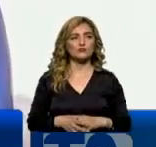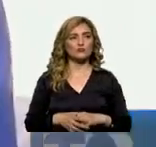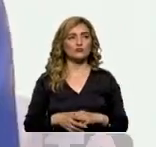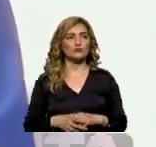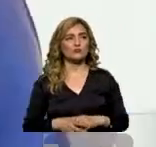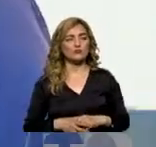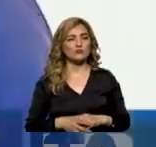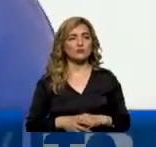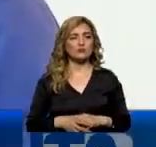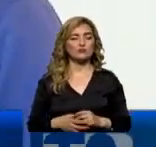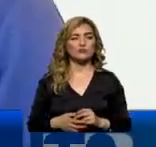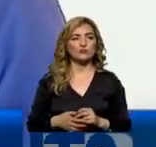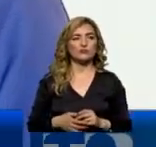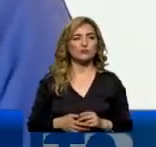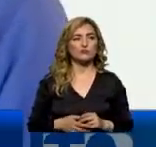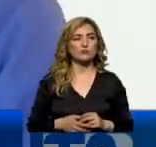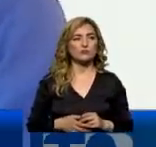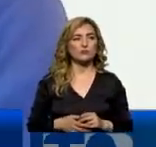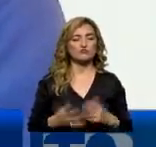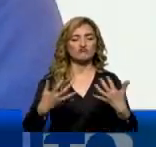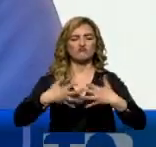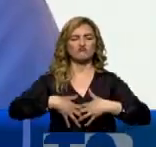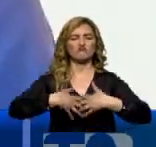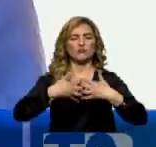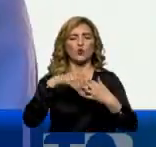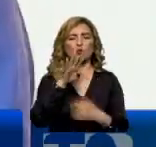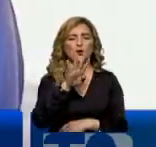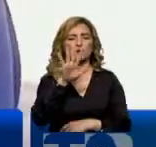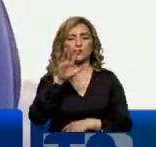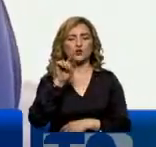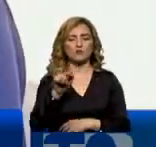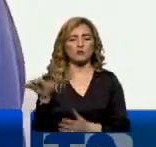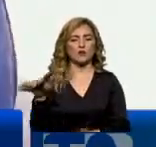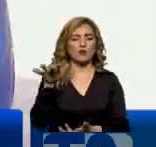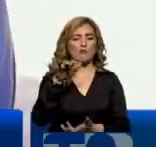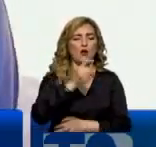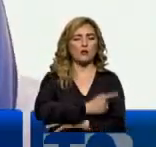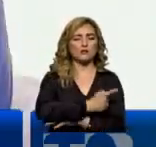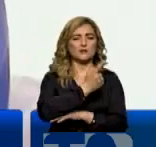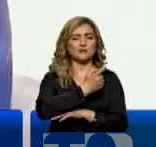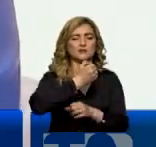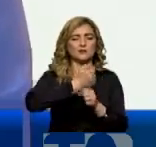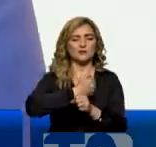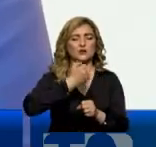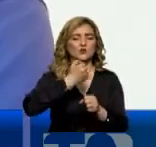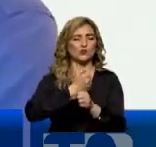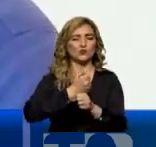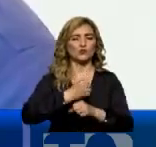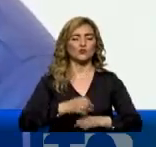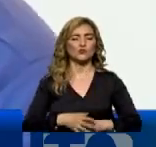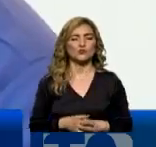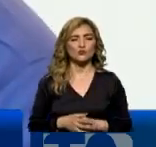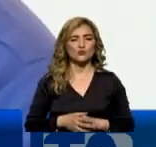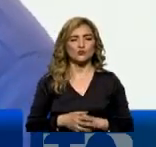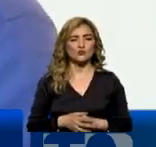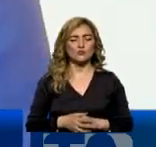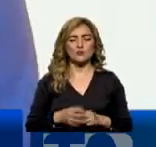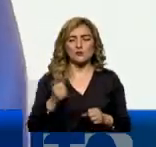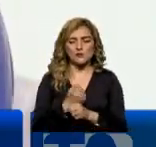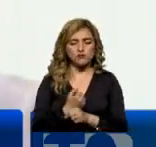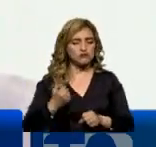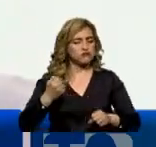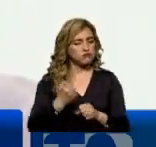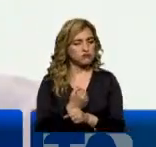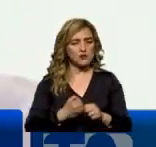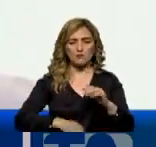que esta refinería, que procesa 45 mil barriles al día, trabaje a su máxima eficiencia y